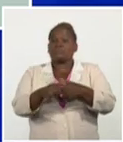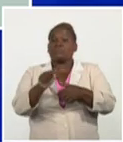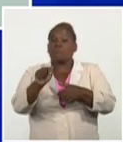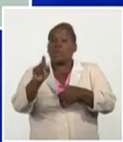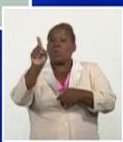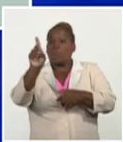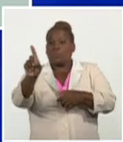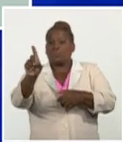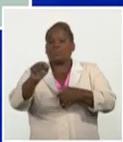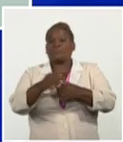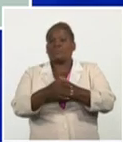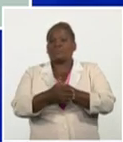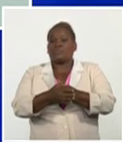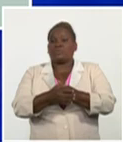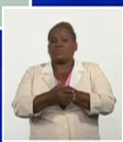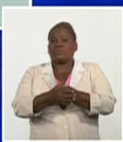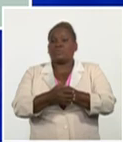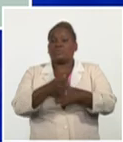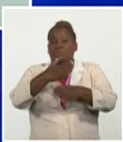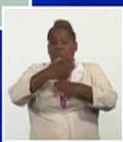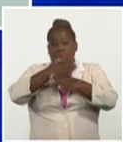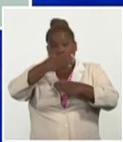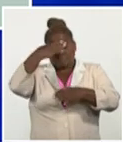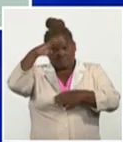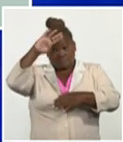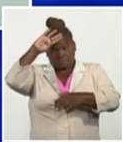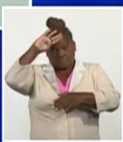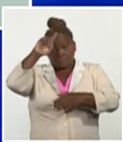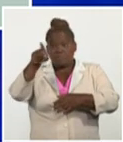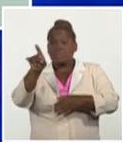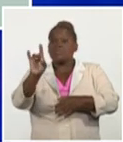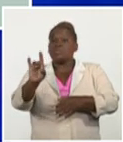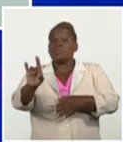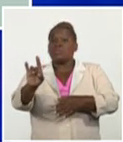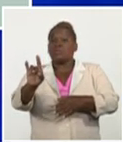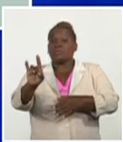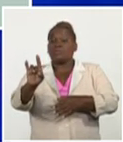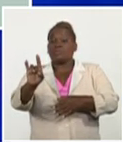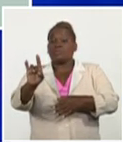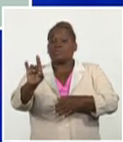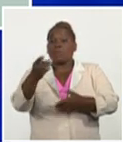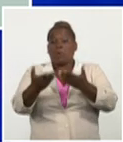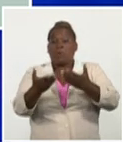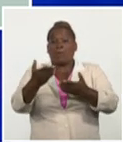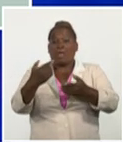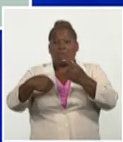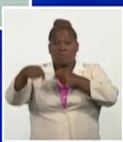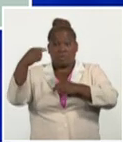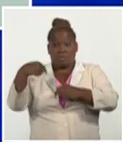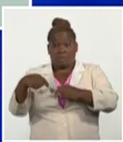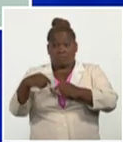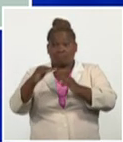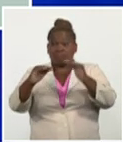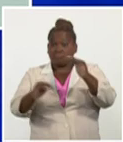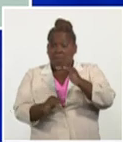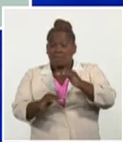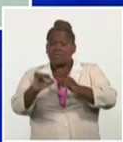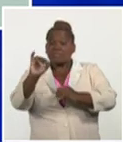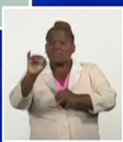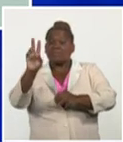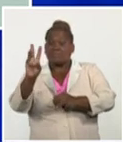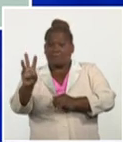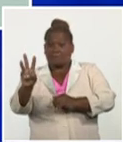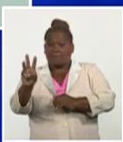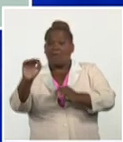caso. Santiago de Cuba tiene 19 casos menos que el día anterior, 63 ayer, va